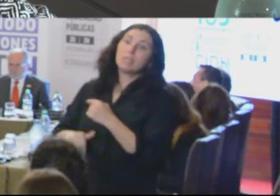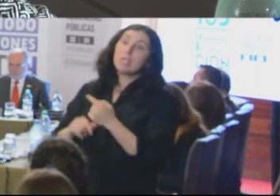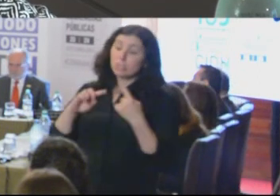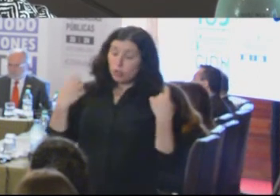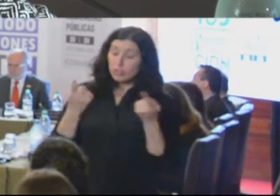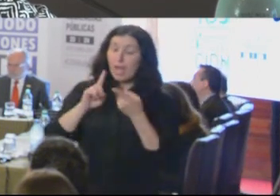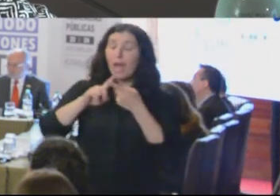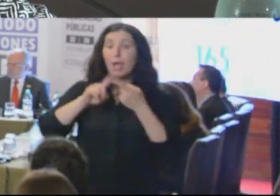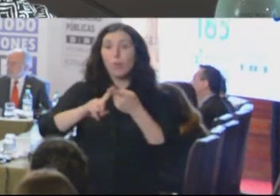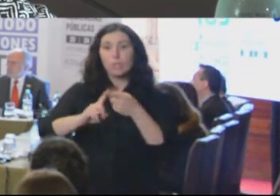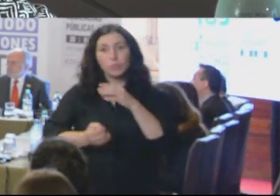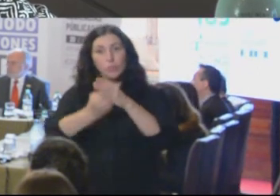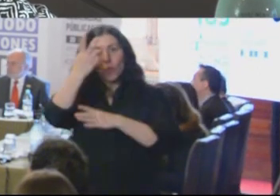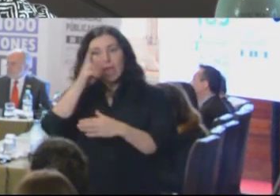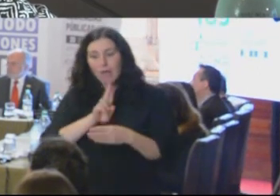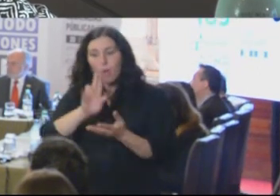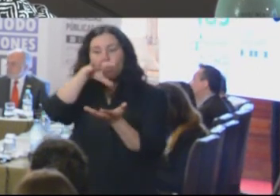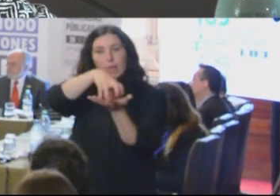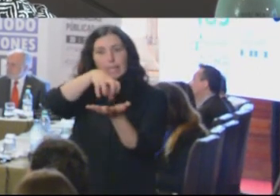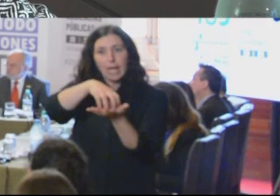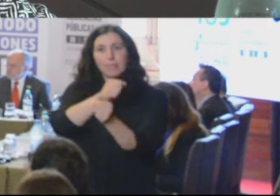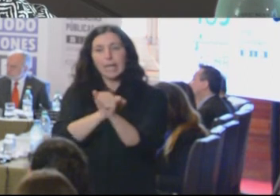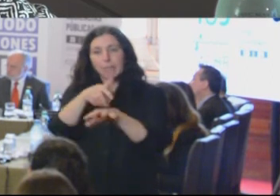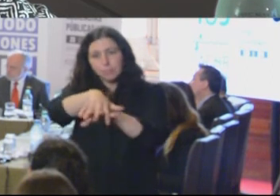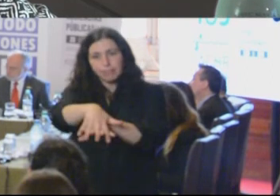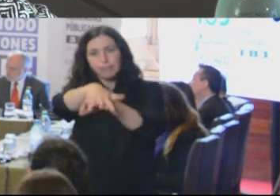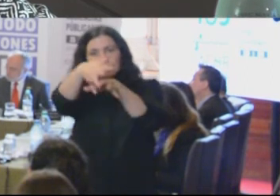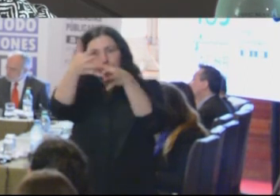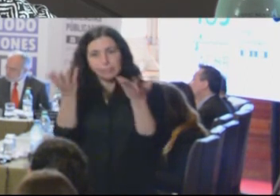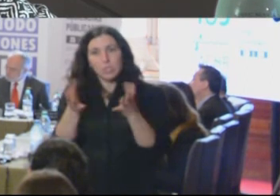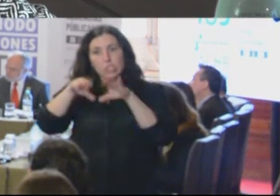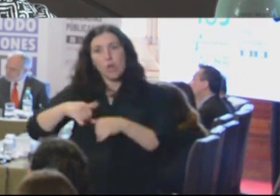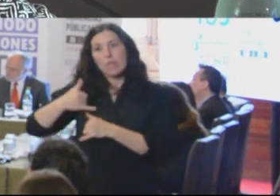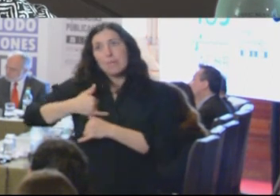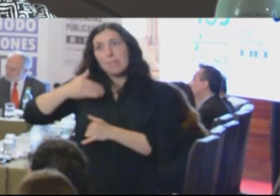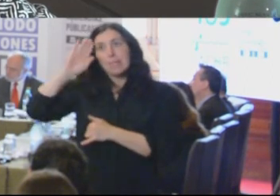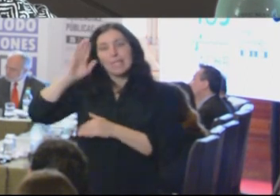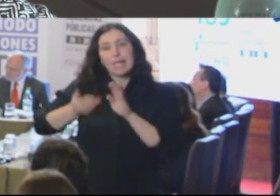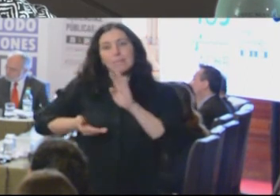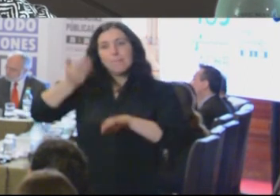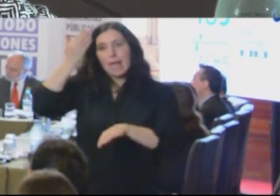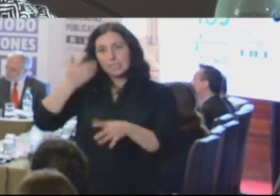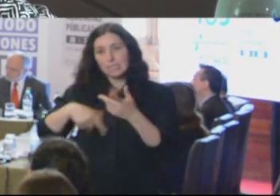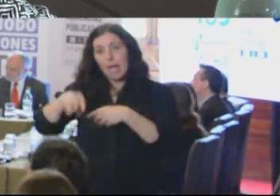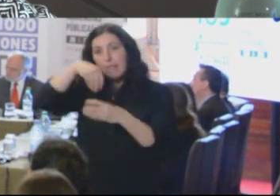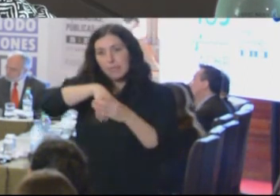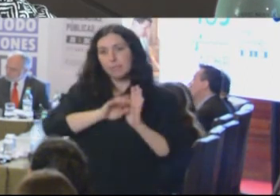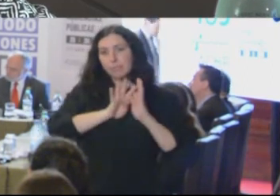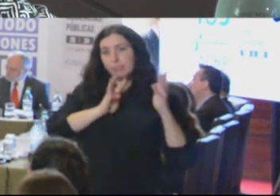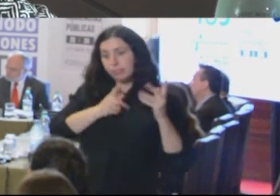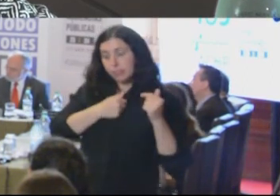la creación de una unidad para el desmantelamiento de estructuras paramilitares del más alto rango posible al interior de la fiscalía